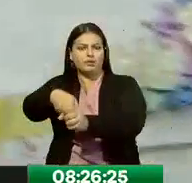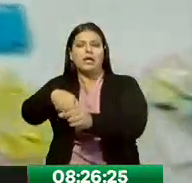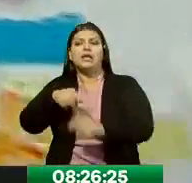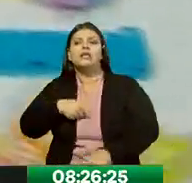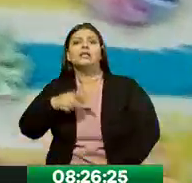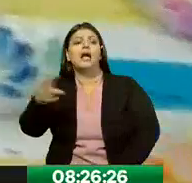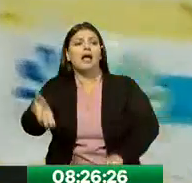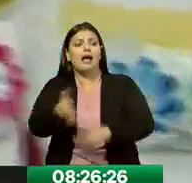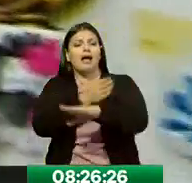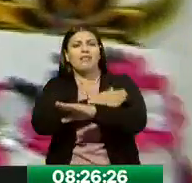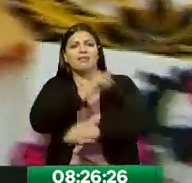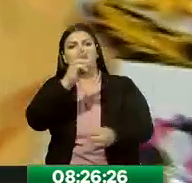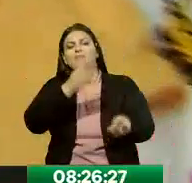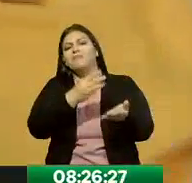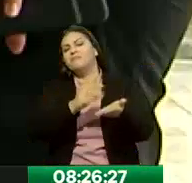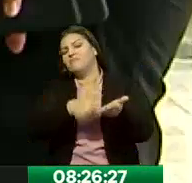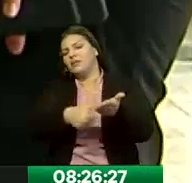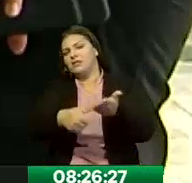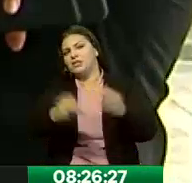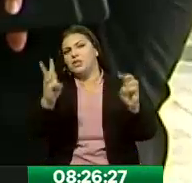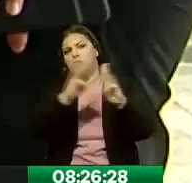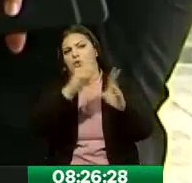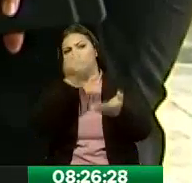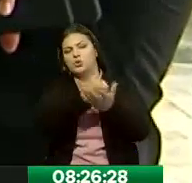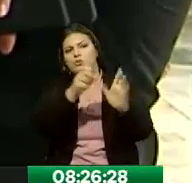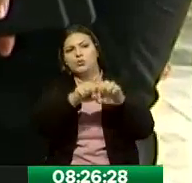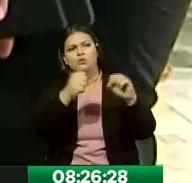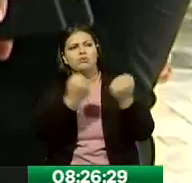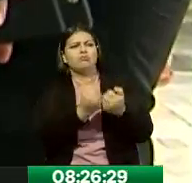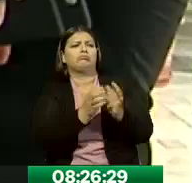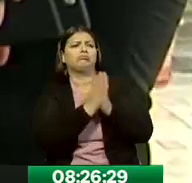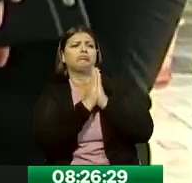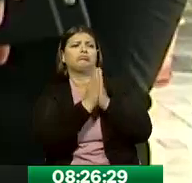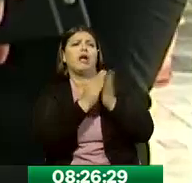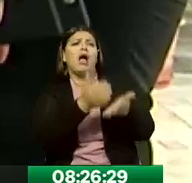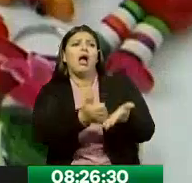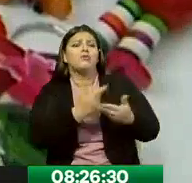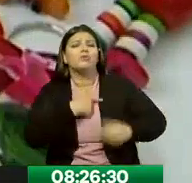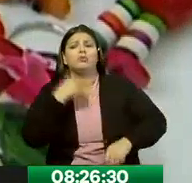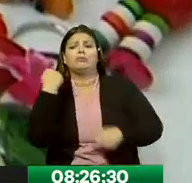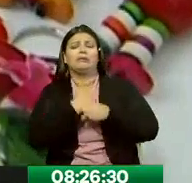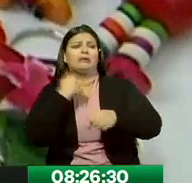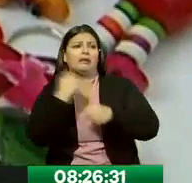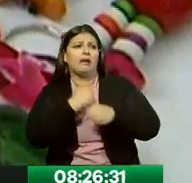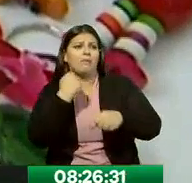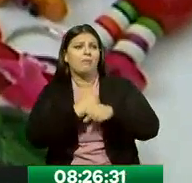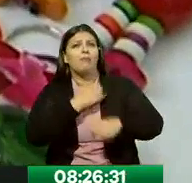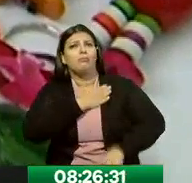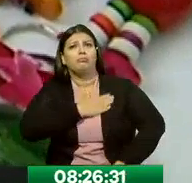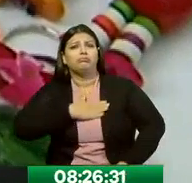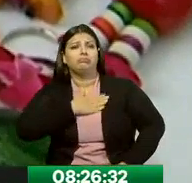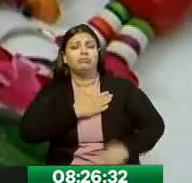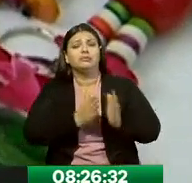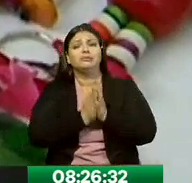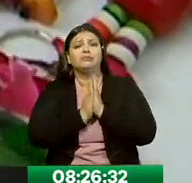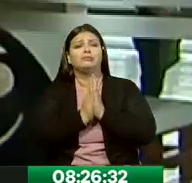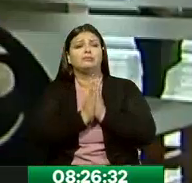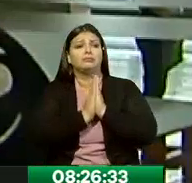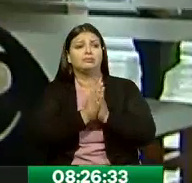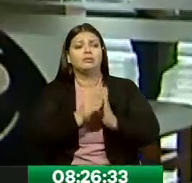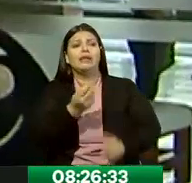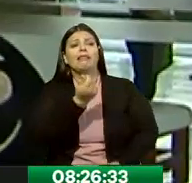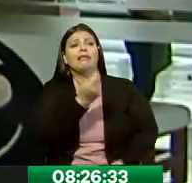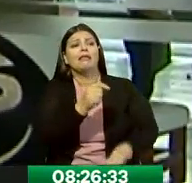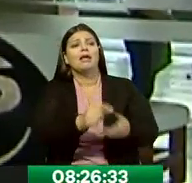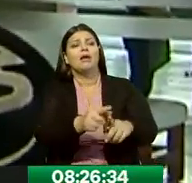Inclusión Económica y Social. Piedra Angular dice, en su inquebrantable afán de potenciar su gabinete de belleza. Mi